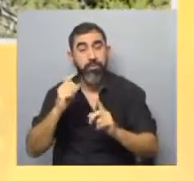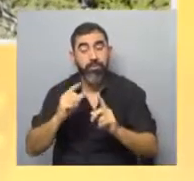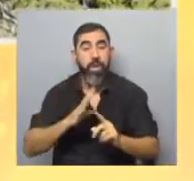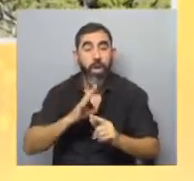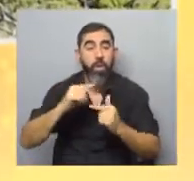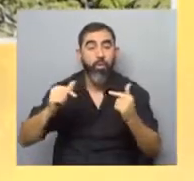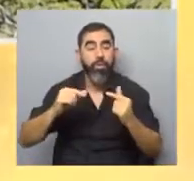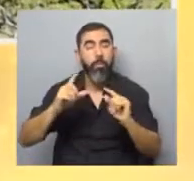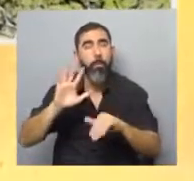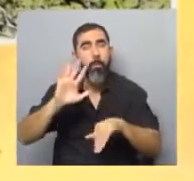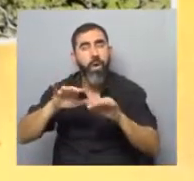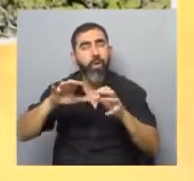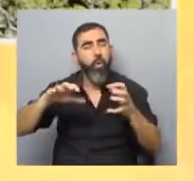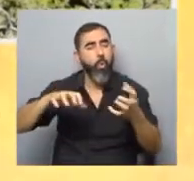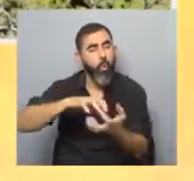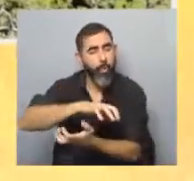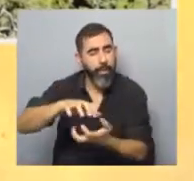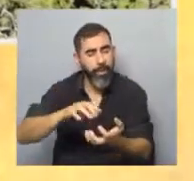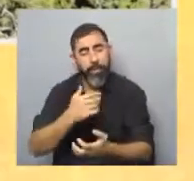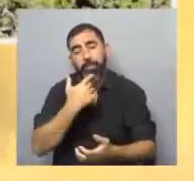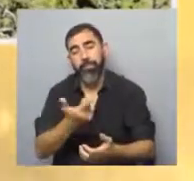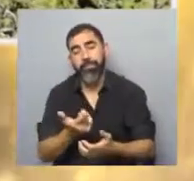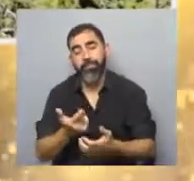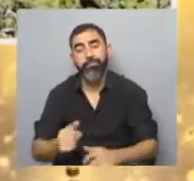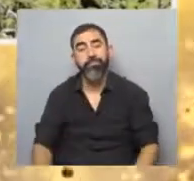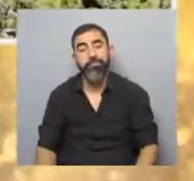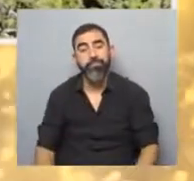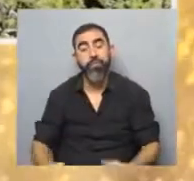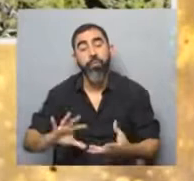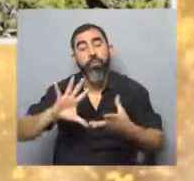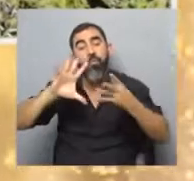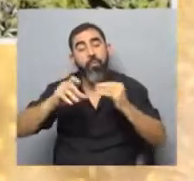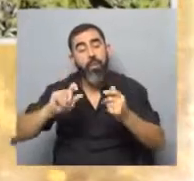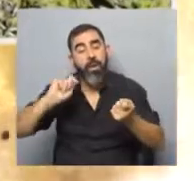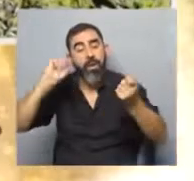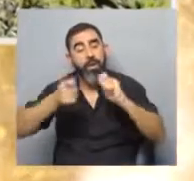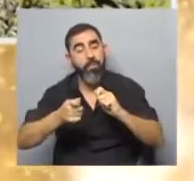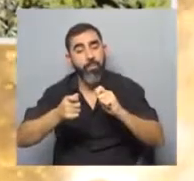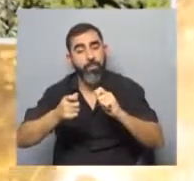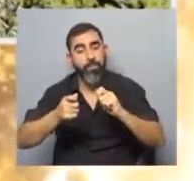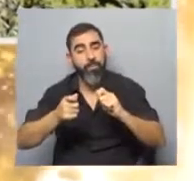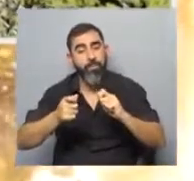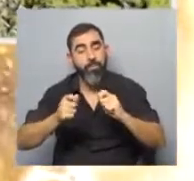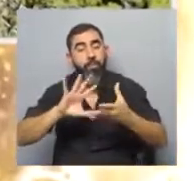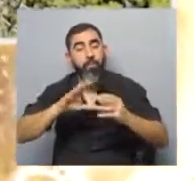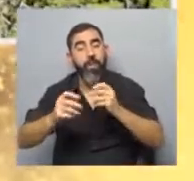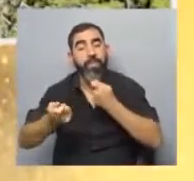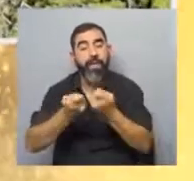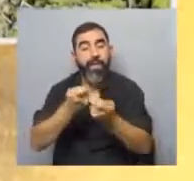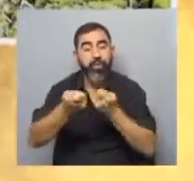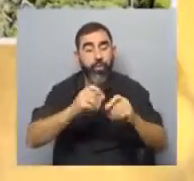más complejo, que es una manera, un cambio de paradigma, le llamo yo, en lo que es la gestión del